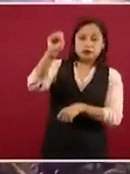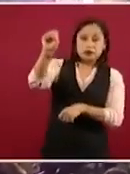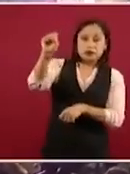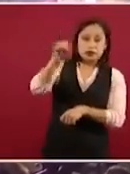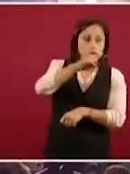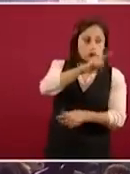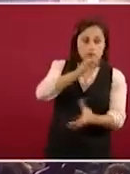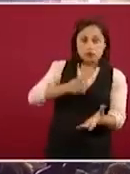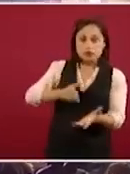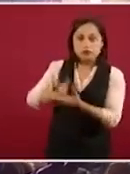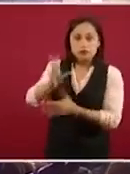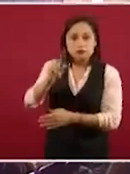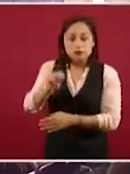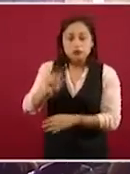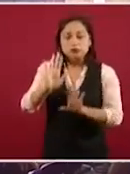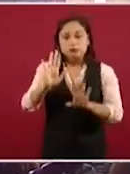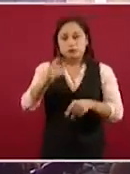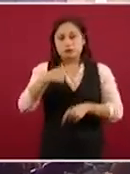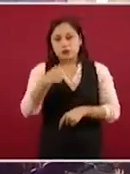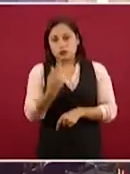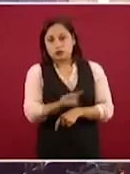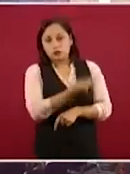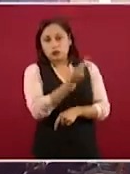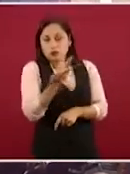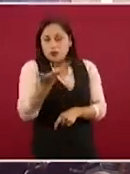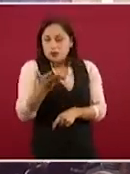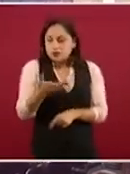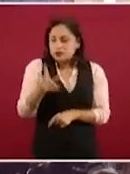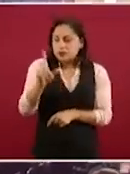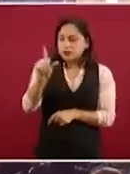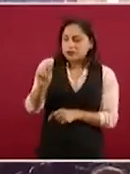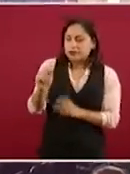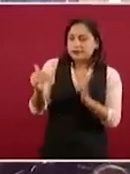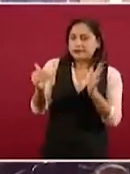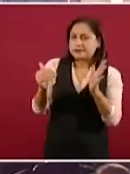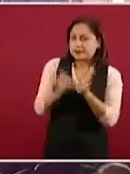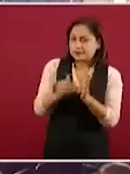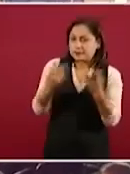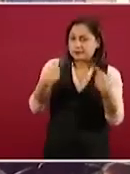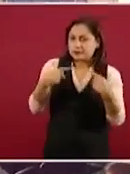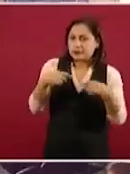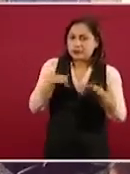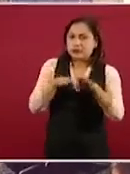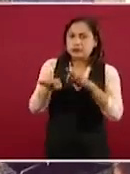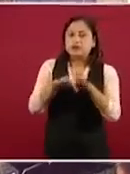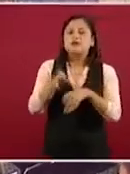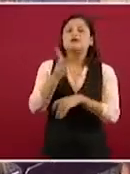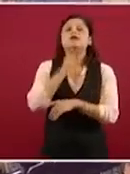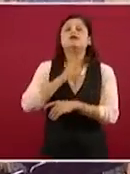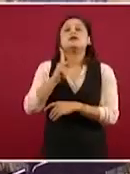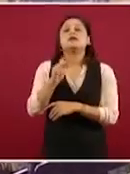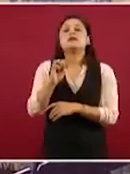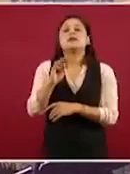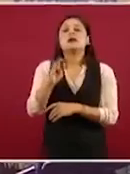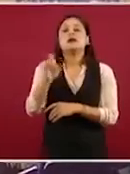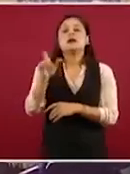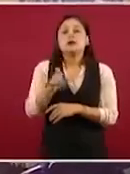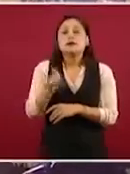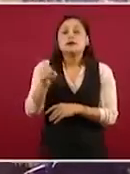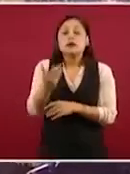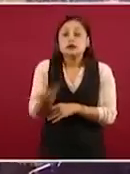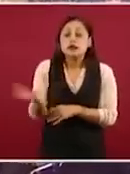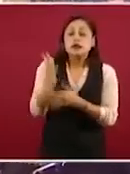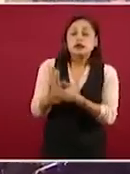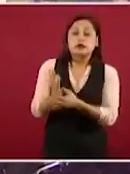este sentido, cerca de 70,000 trabajadores sindicalizados petroleros dicen, coinciden, que Carlos Romero de